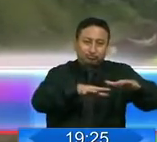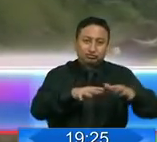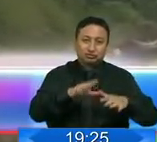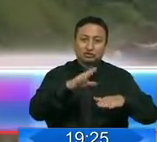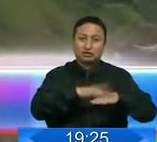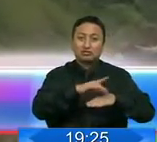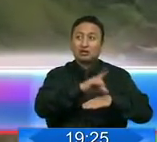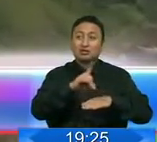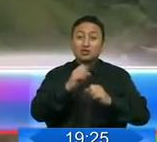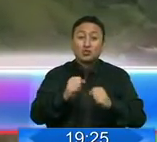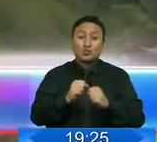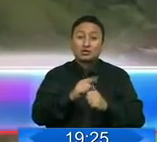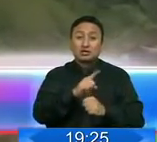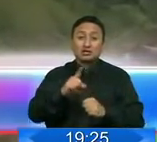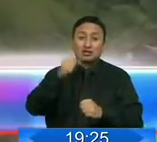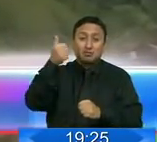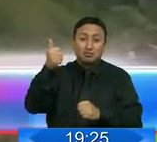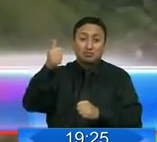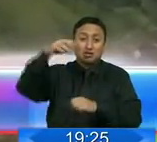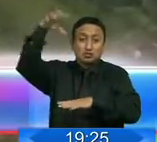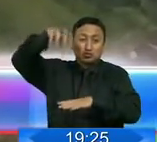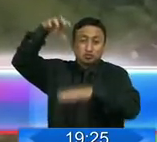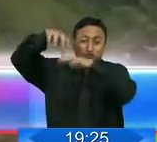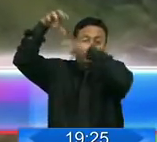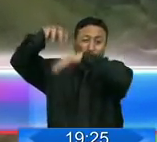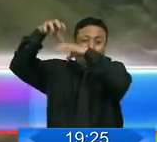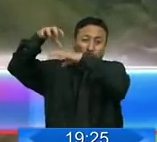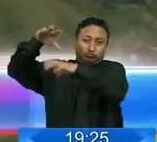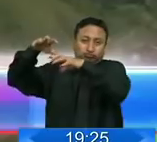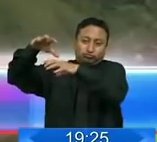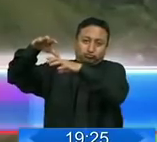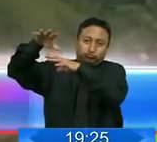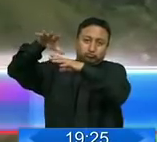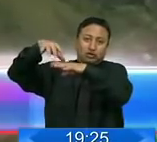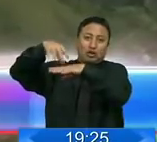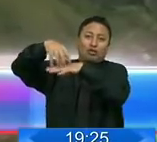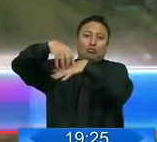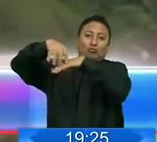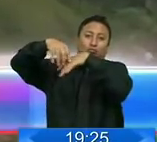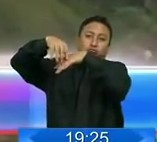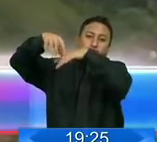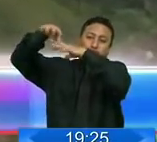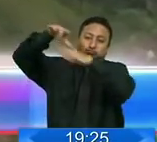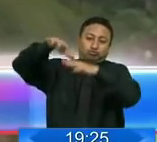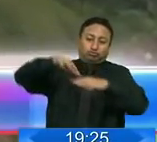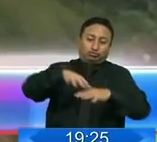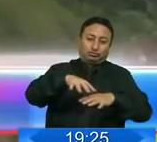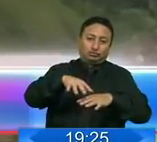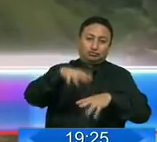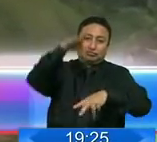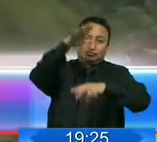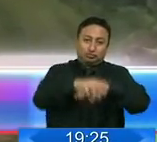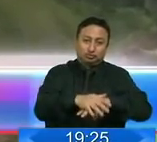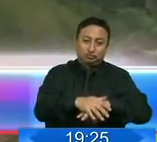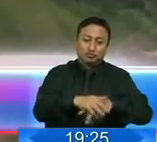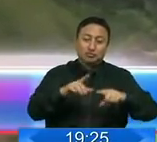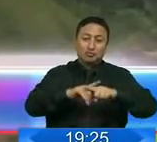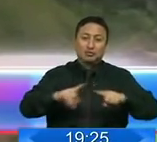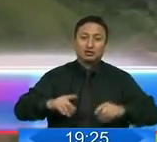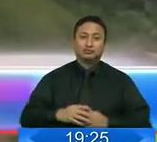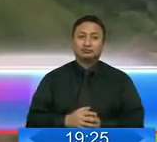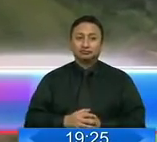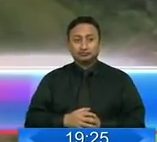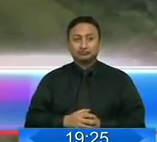presión geológica, lo que el terreno cede, pero cede desde abajo hacia arriba.